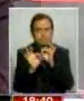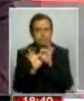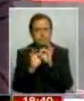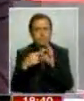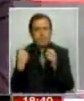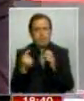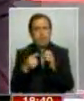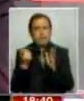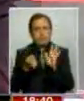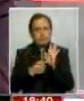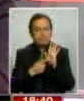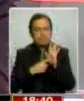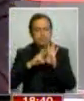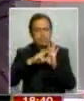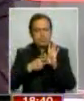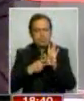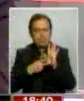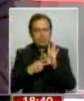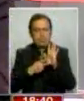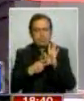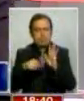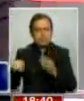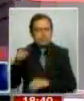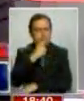reforma tributaria.